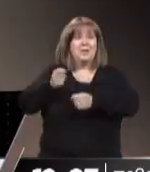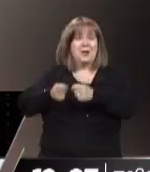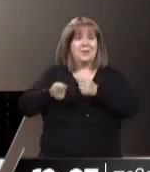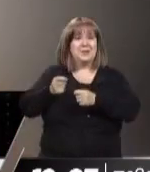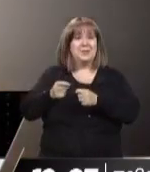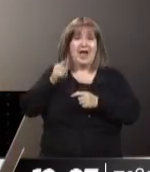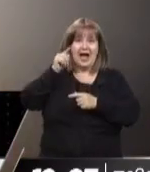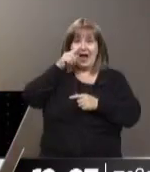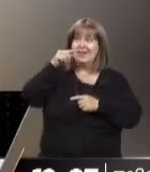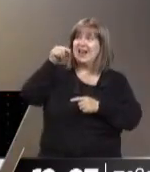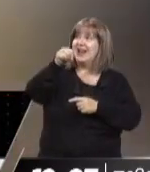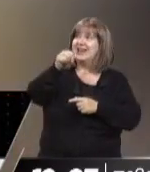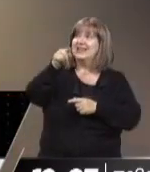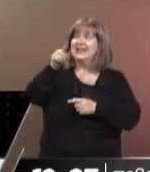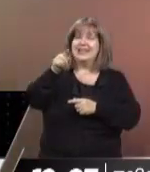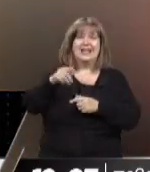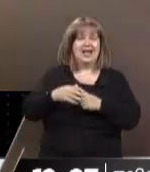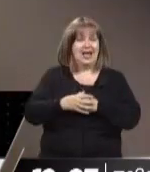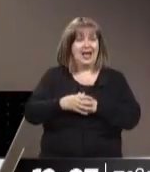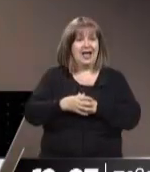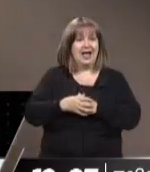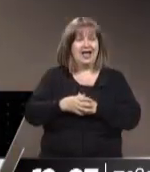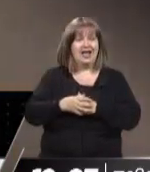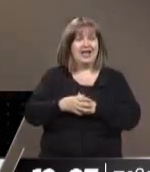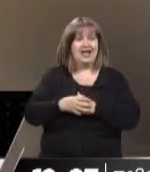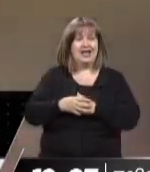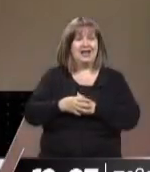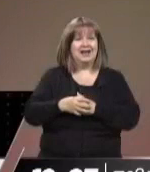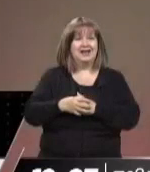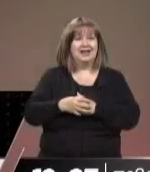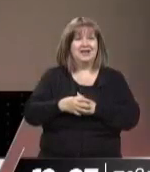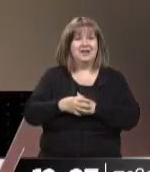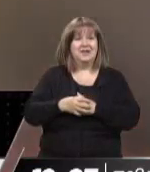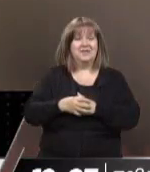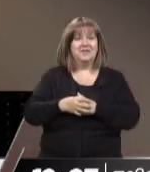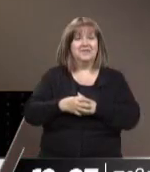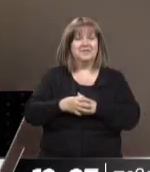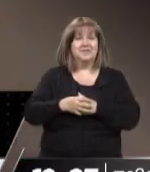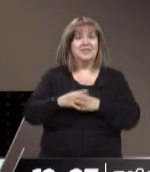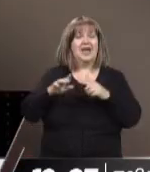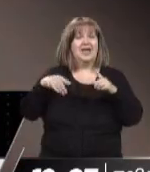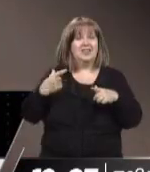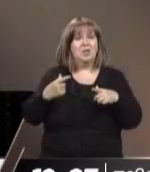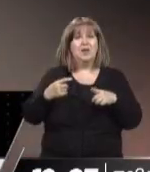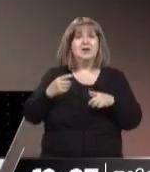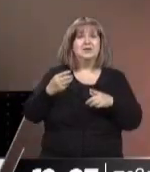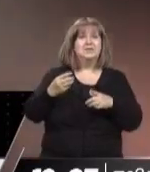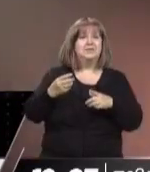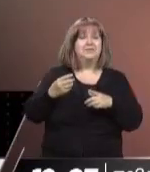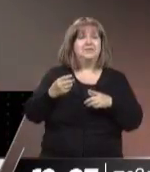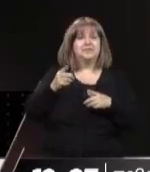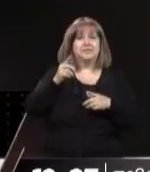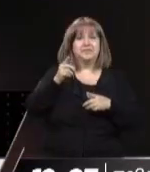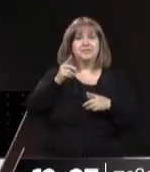Claro, en el bajista. Allá. Exacto. Ah, no, pero esto es. Así que no fue tan amable. Después, bueno, se llevó la guitarra que